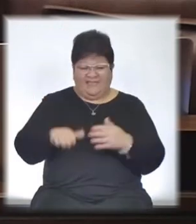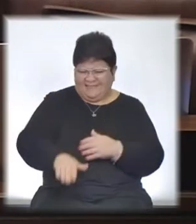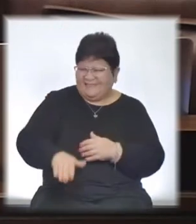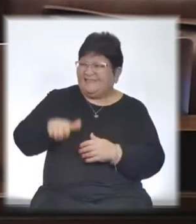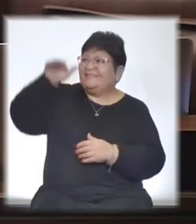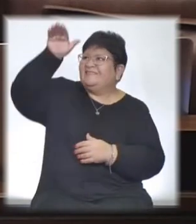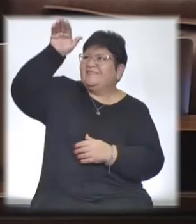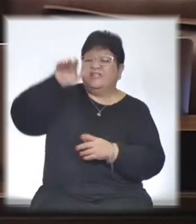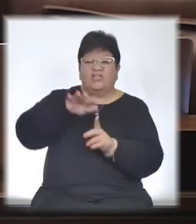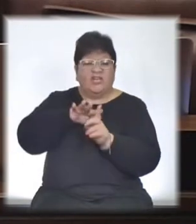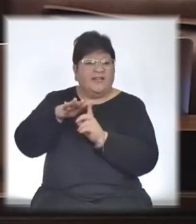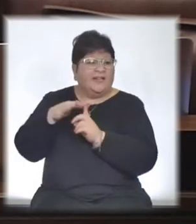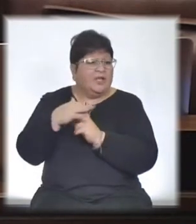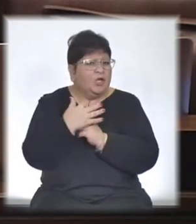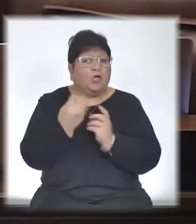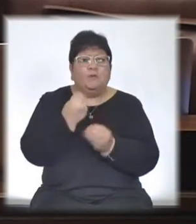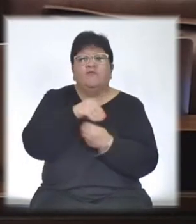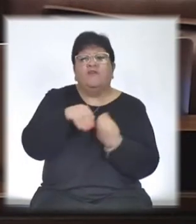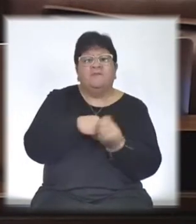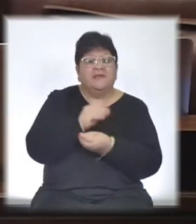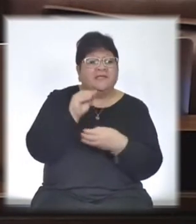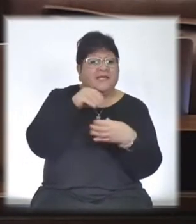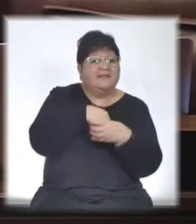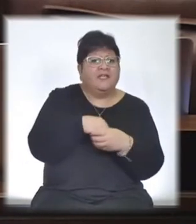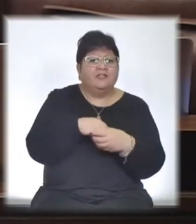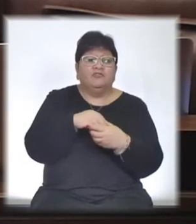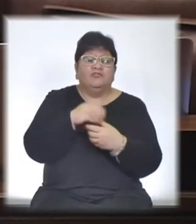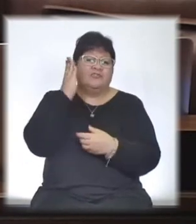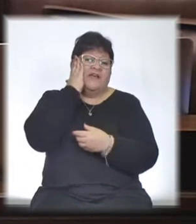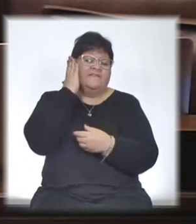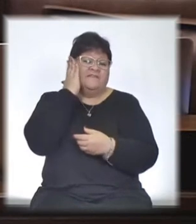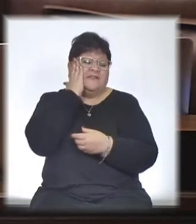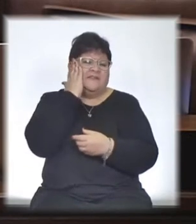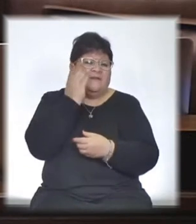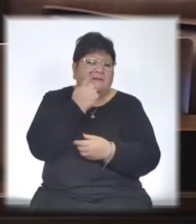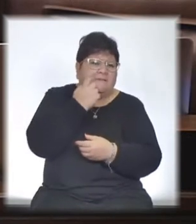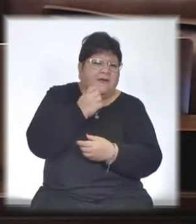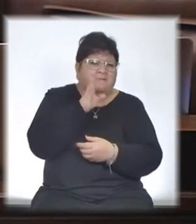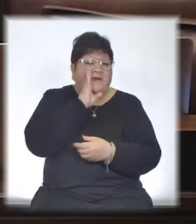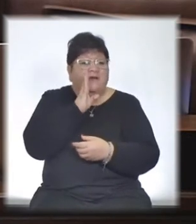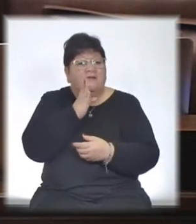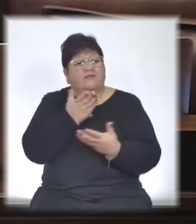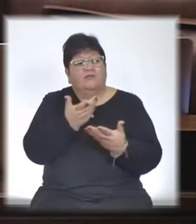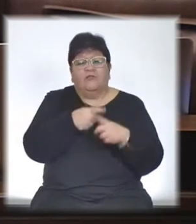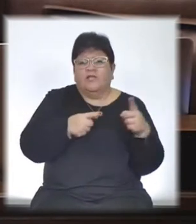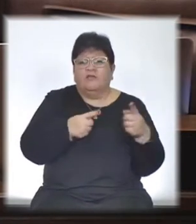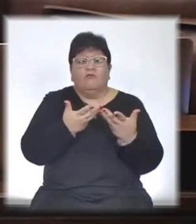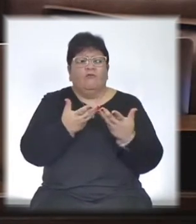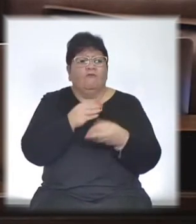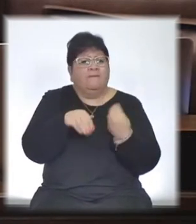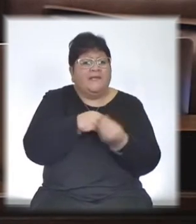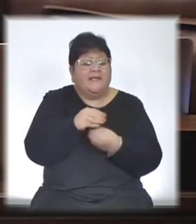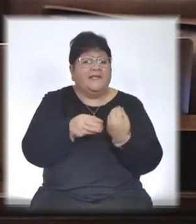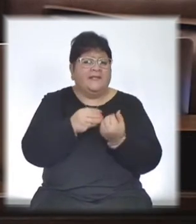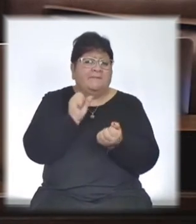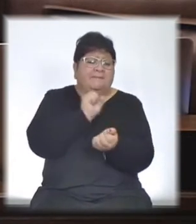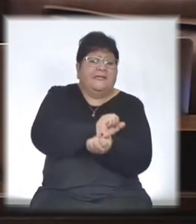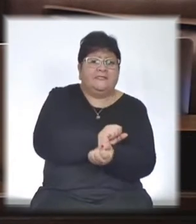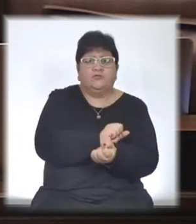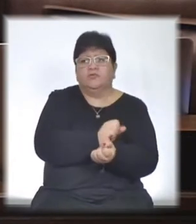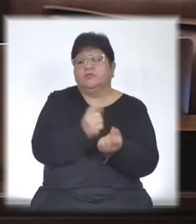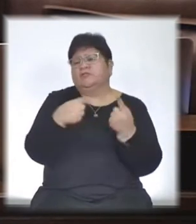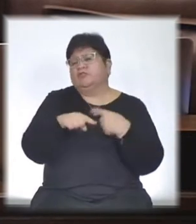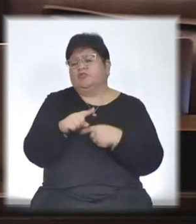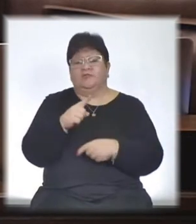de su familia, de presos políticos, y que ya desde pequeño vivieron fracturadas, habituándose a vivir en un mundo donde